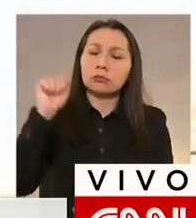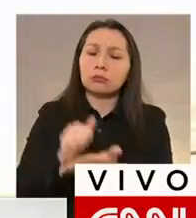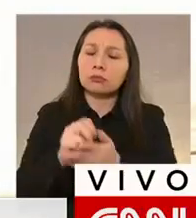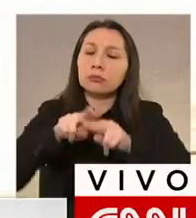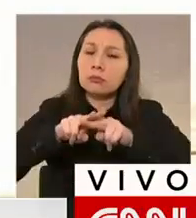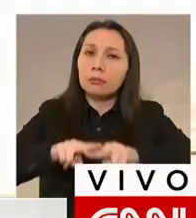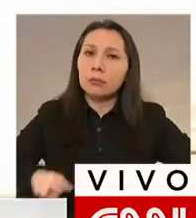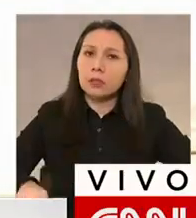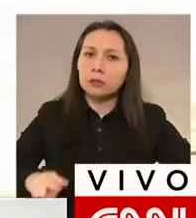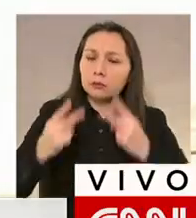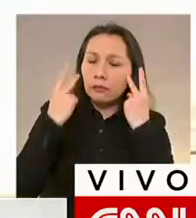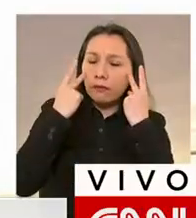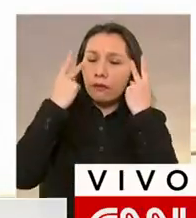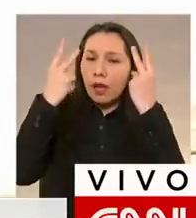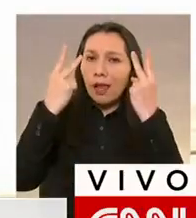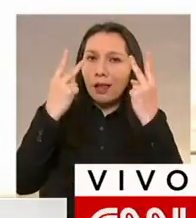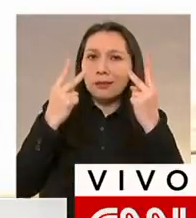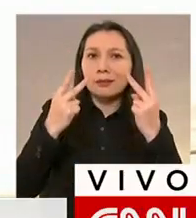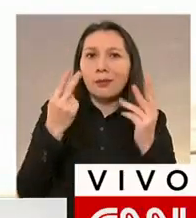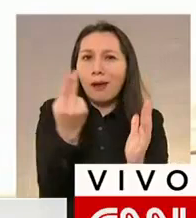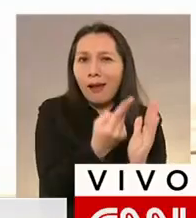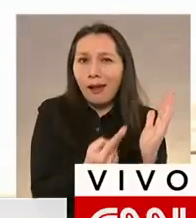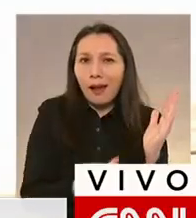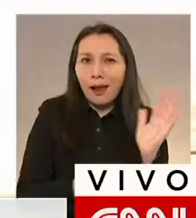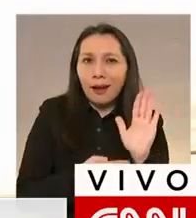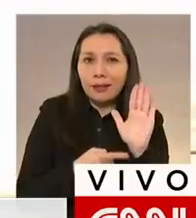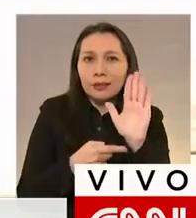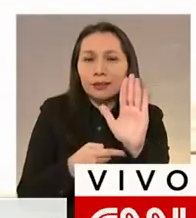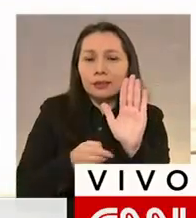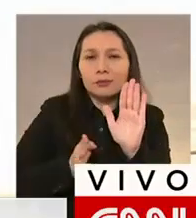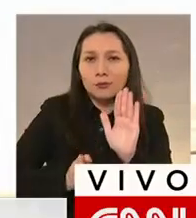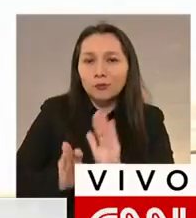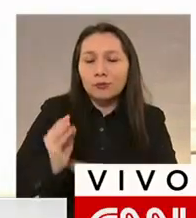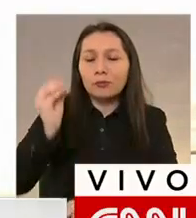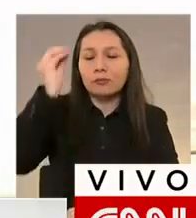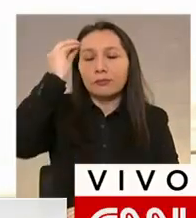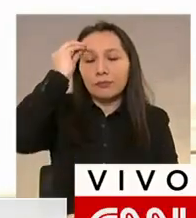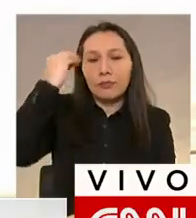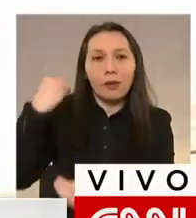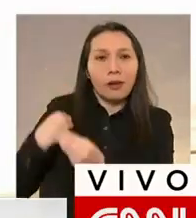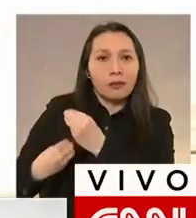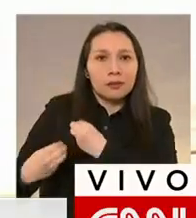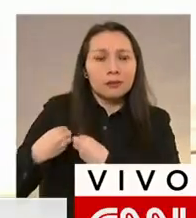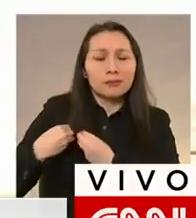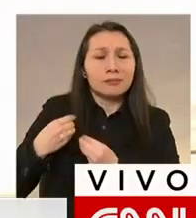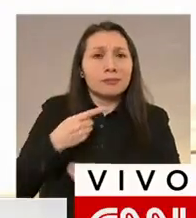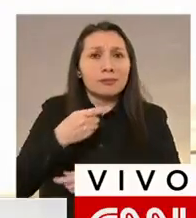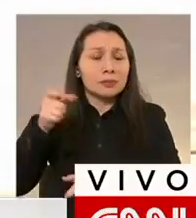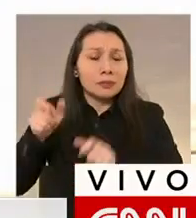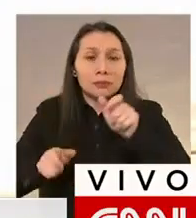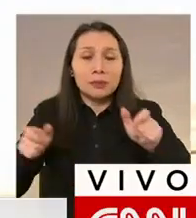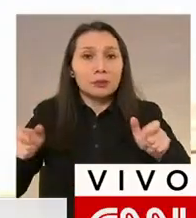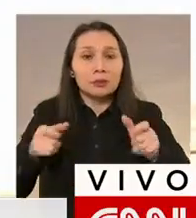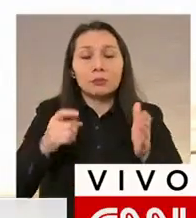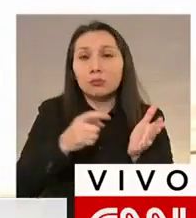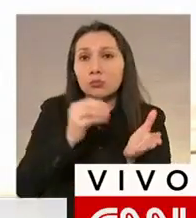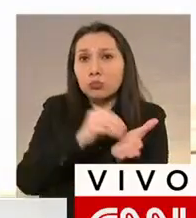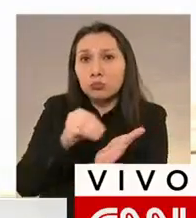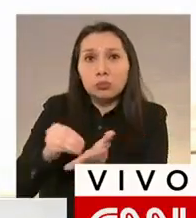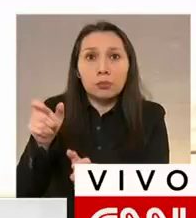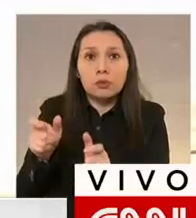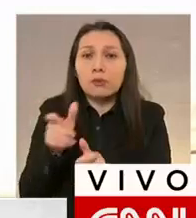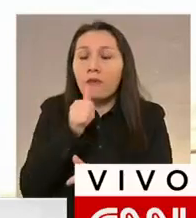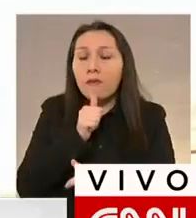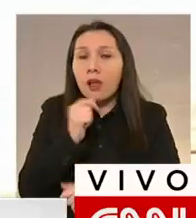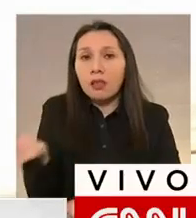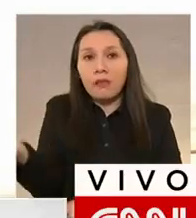pacífica, valiente y artística que continúa recordándonos que existen cientos de personas que aún no vuelven a